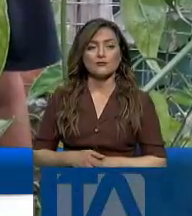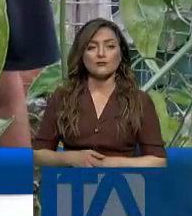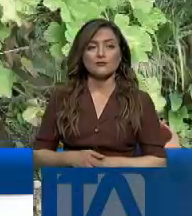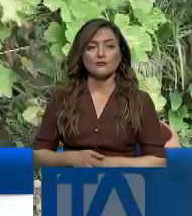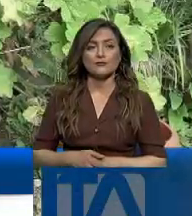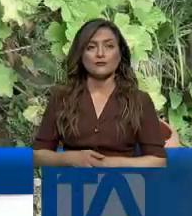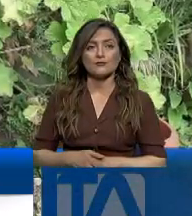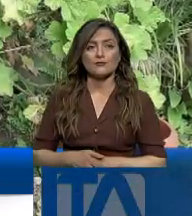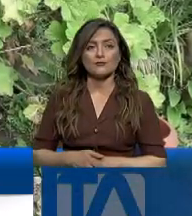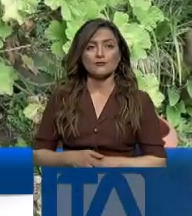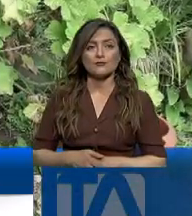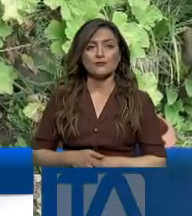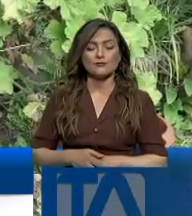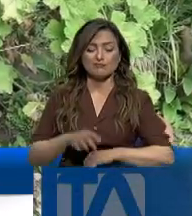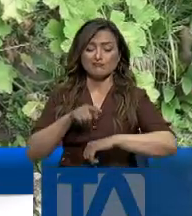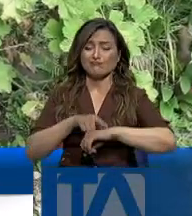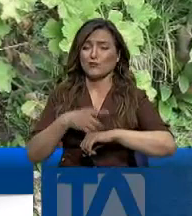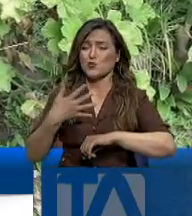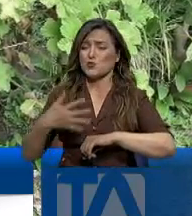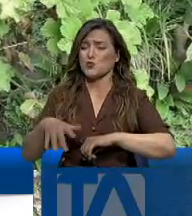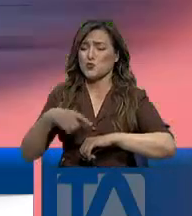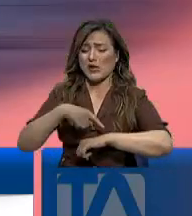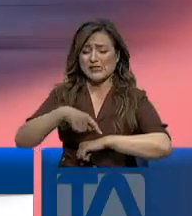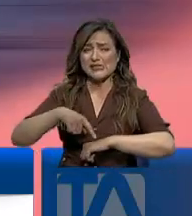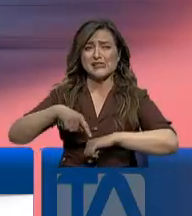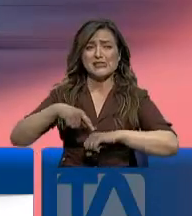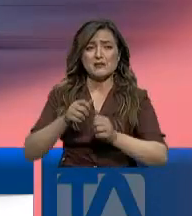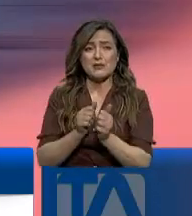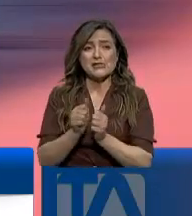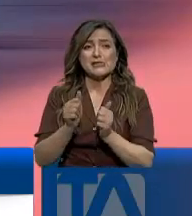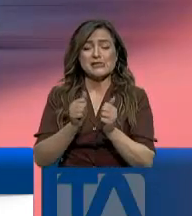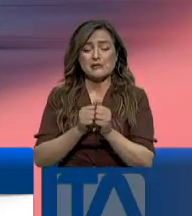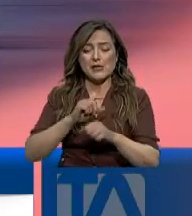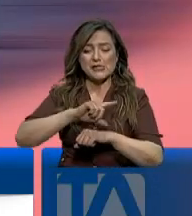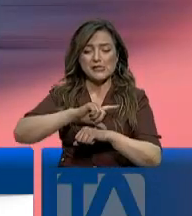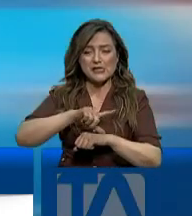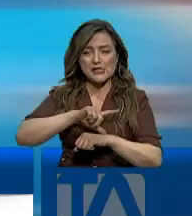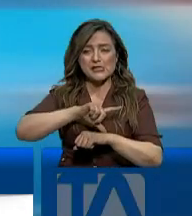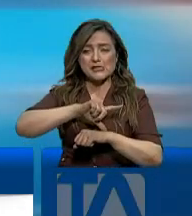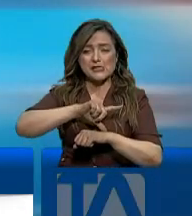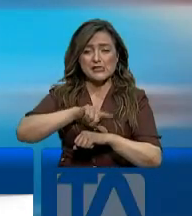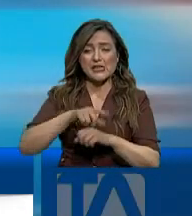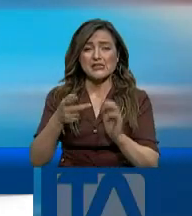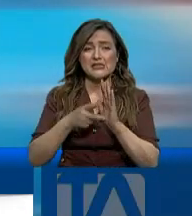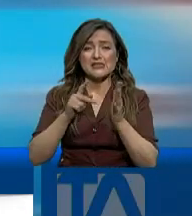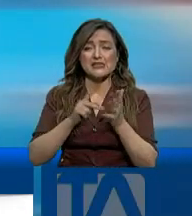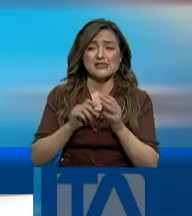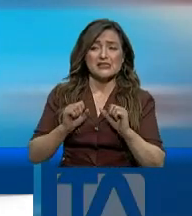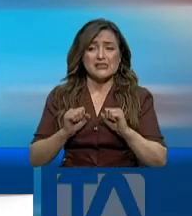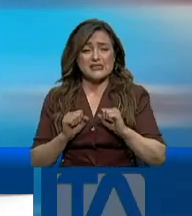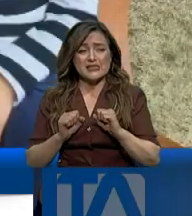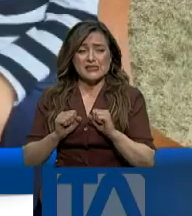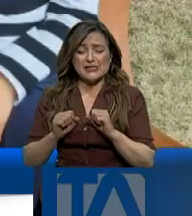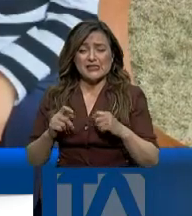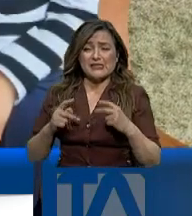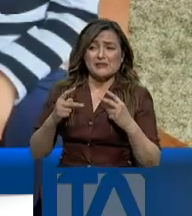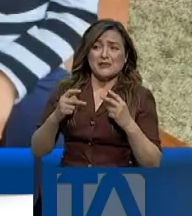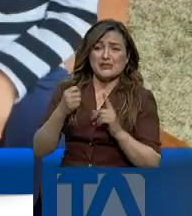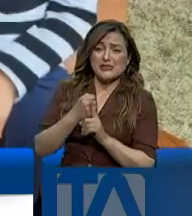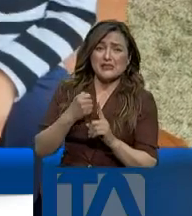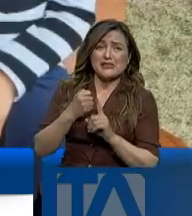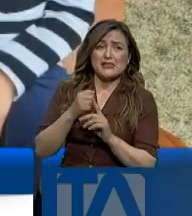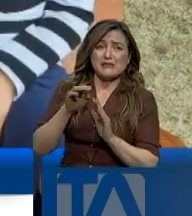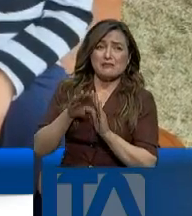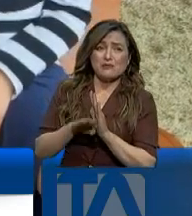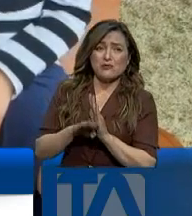el tiempo es su peor enemigo porque cada hora que marca el reloj para ellos representa una posibilidad menos para luchar por su